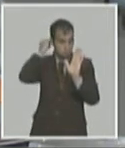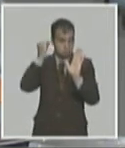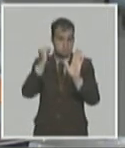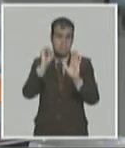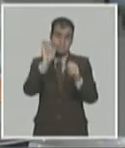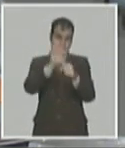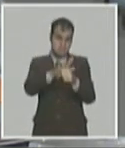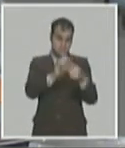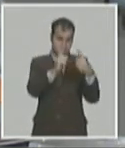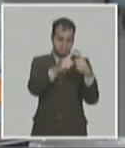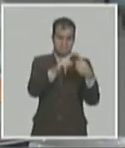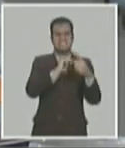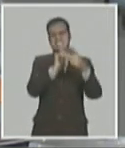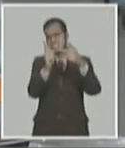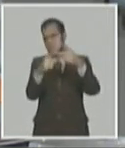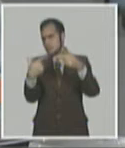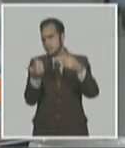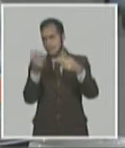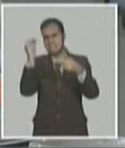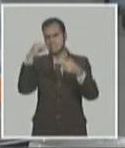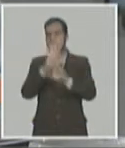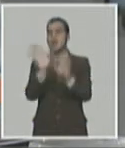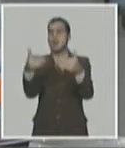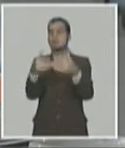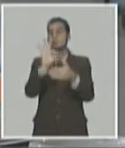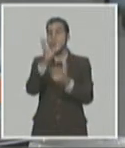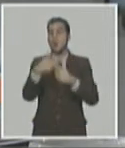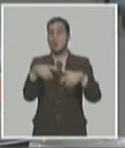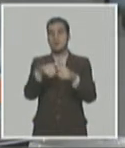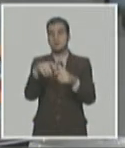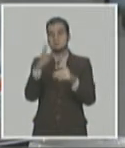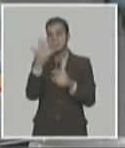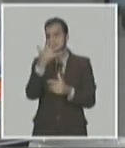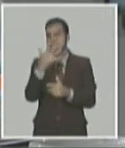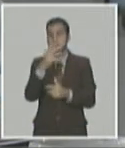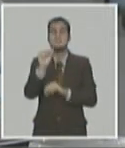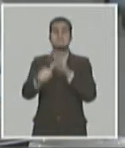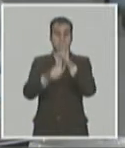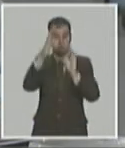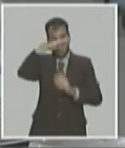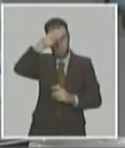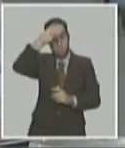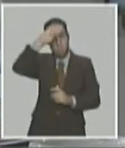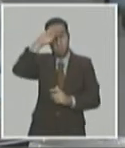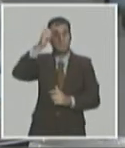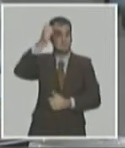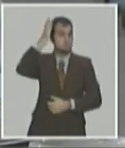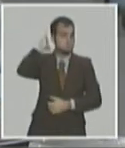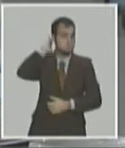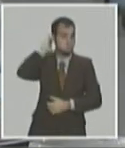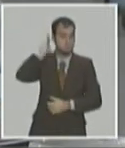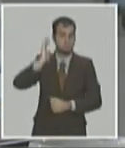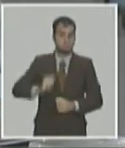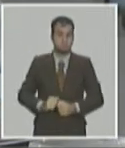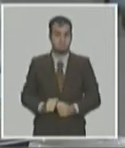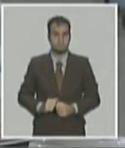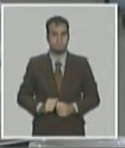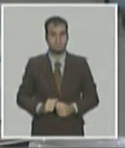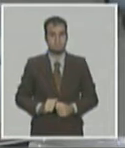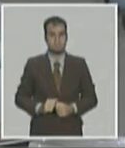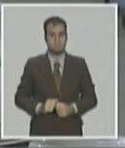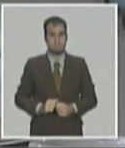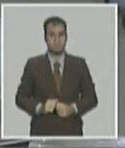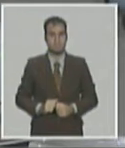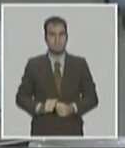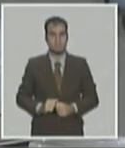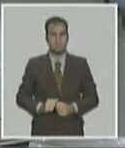y el discurso de clausura de nuestro primer secretario y presidente de la República, Miguel Díaz-Canel Bermúdez, las organizaciones de base del partido,